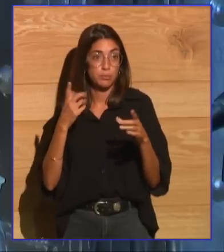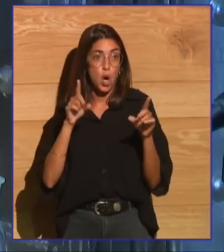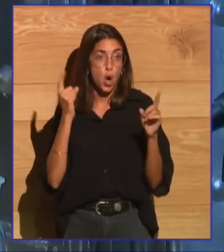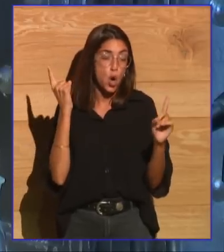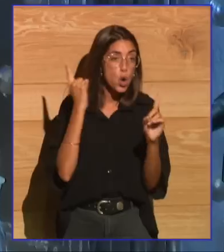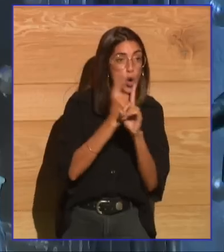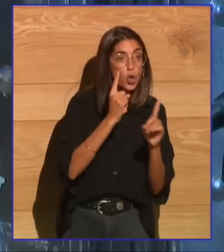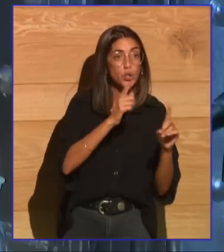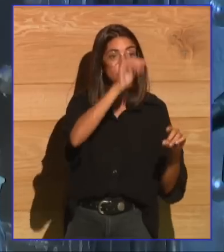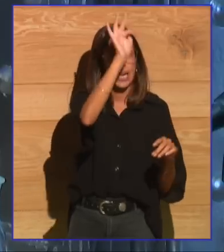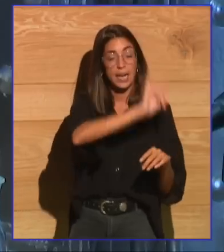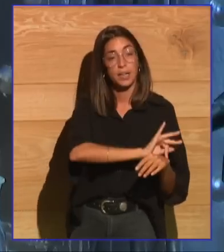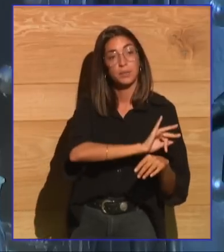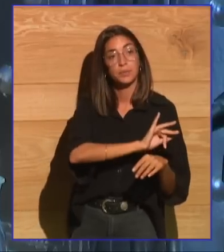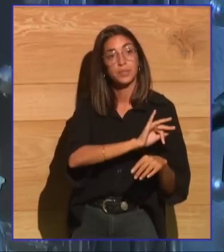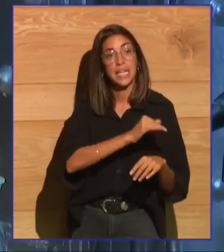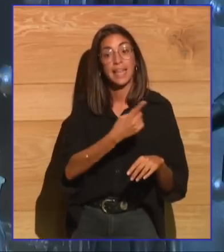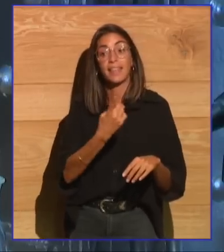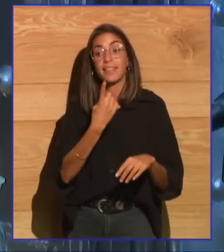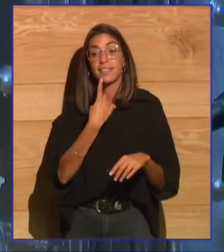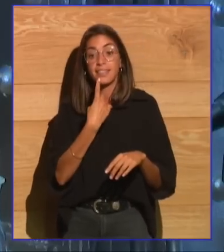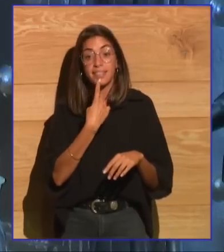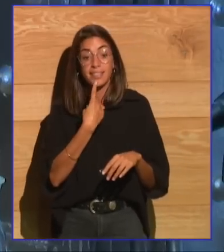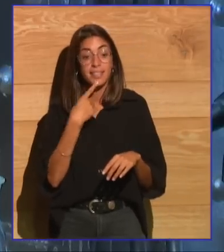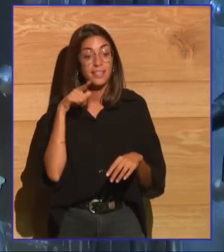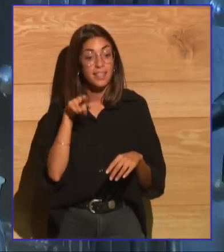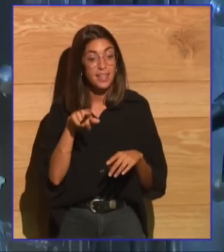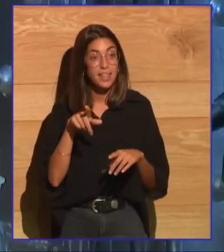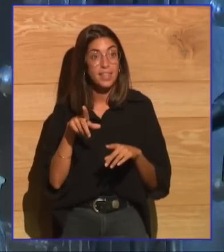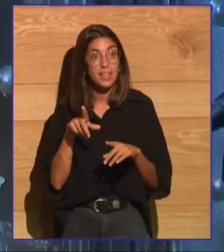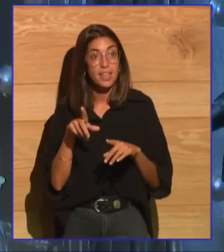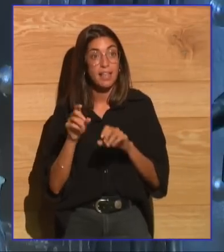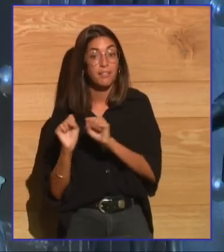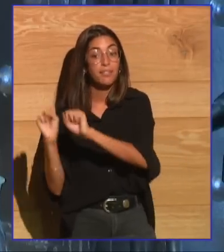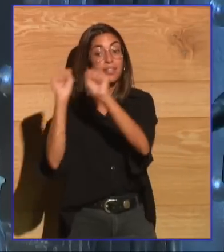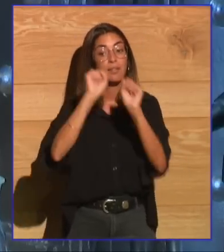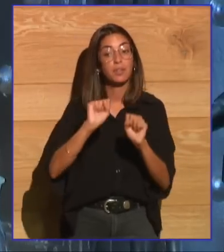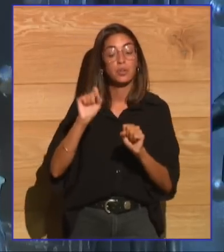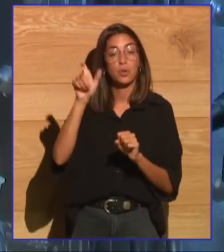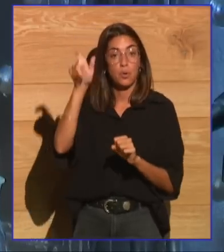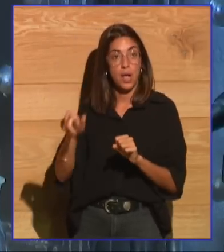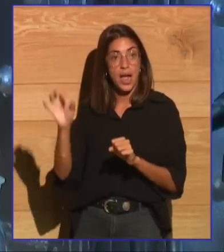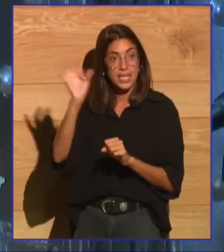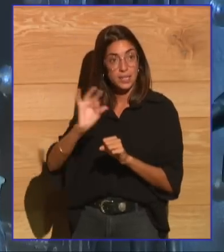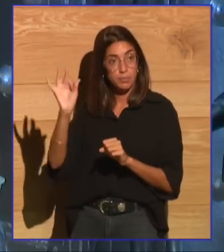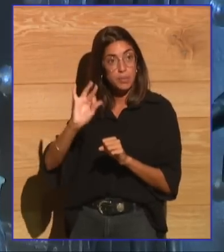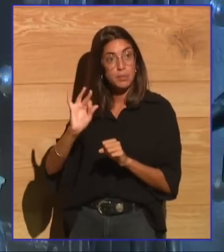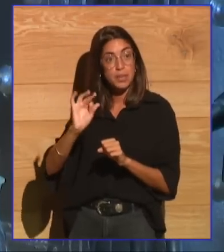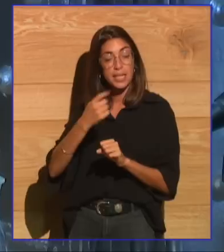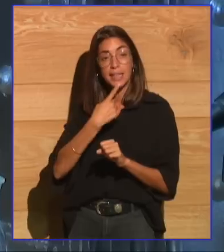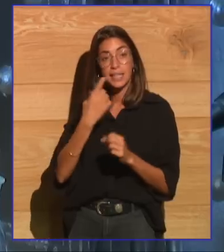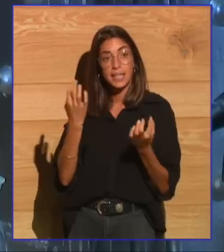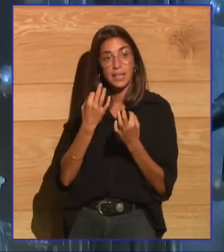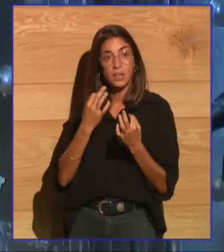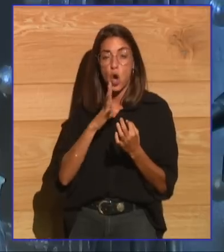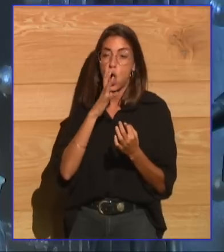igual que es la autora de la novela y lo que dijo ella defendiendo a spielberg es bastante